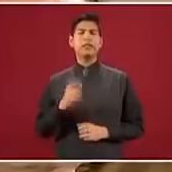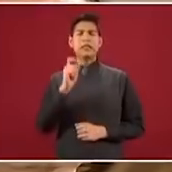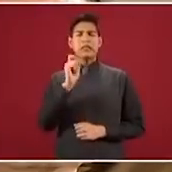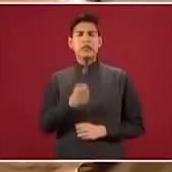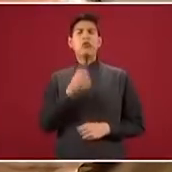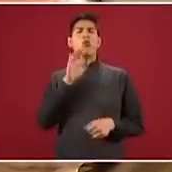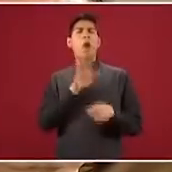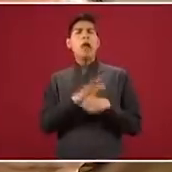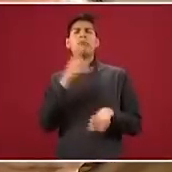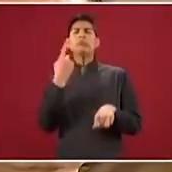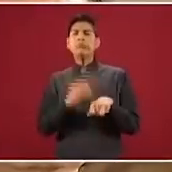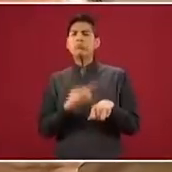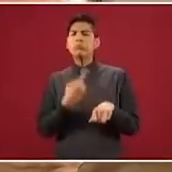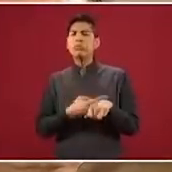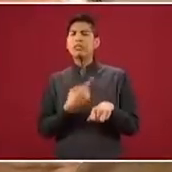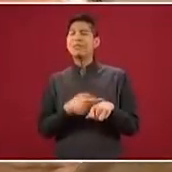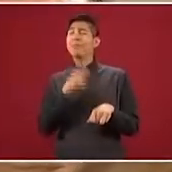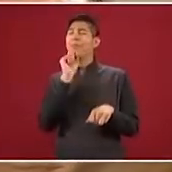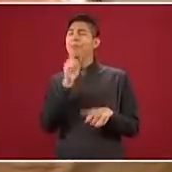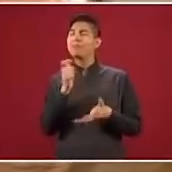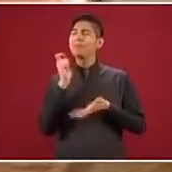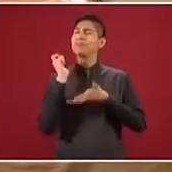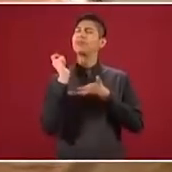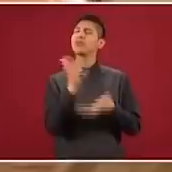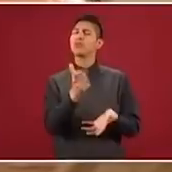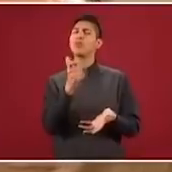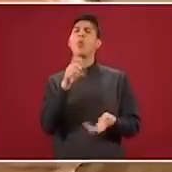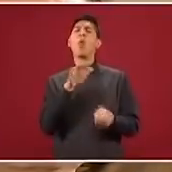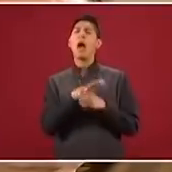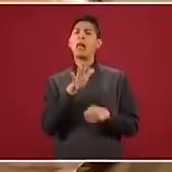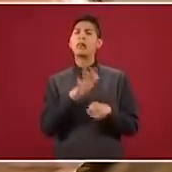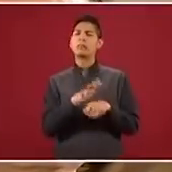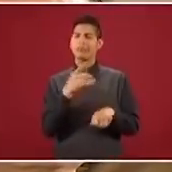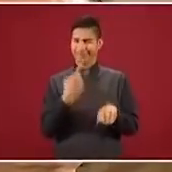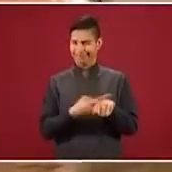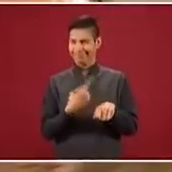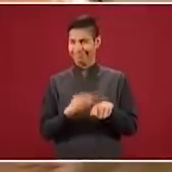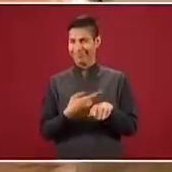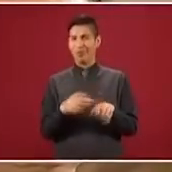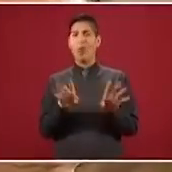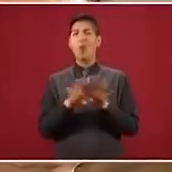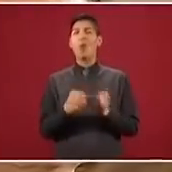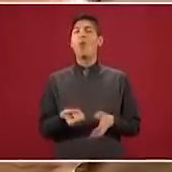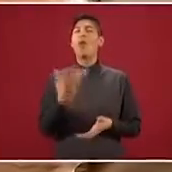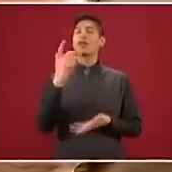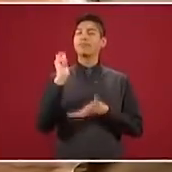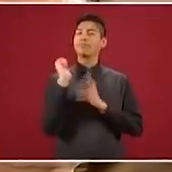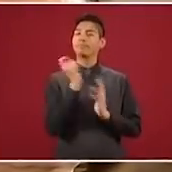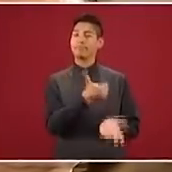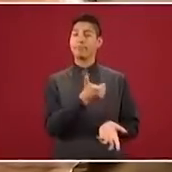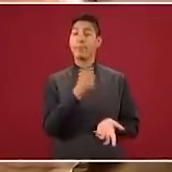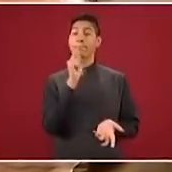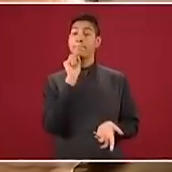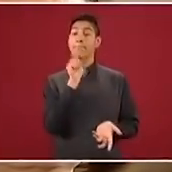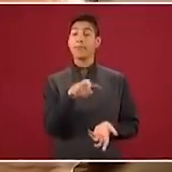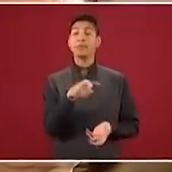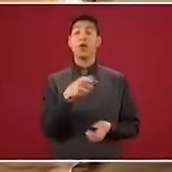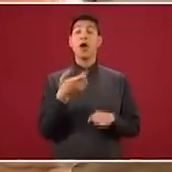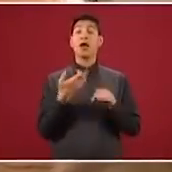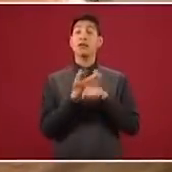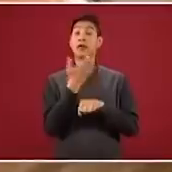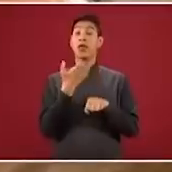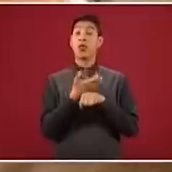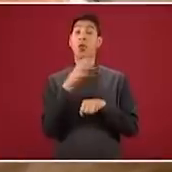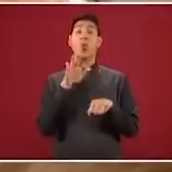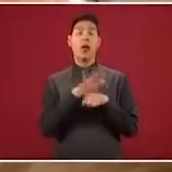nos pueden decir qué presupuesto están considerando para estas enfermedades. Y otra pregunta, los estados que no entren